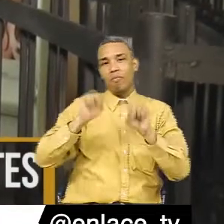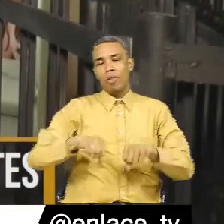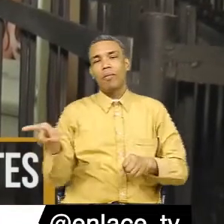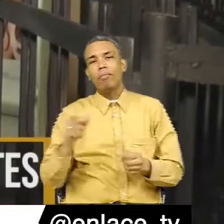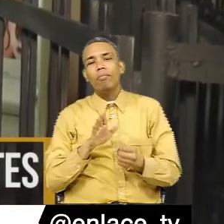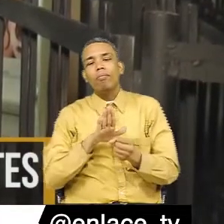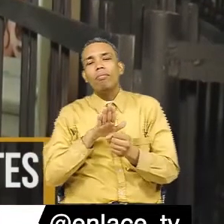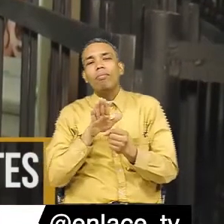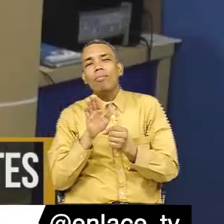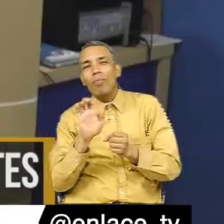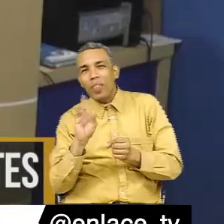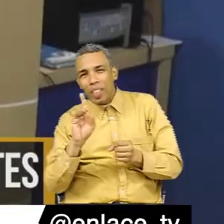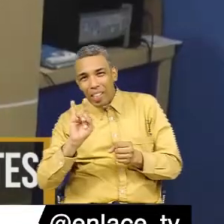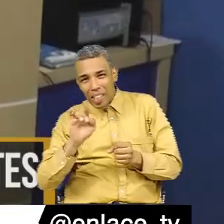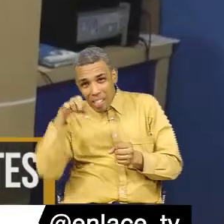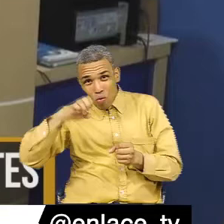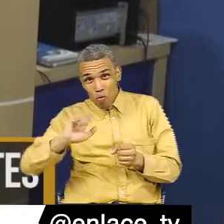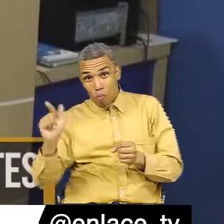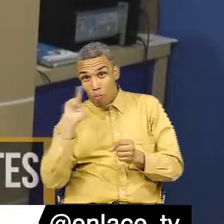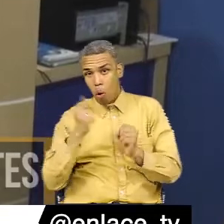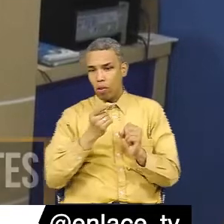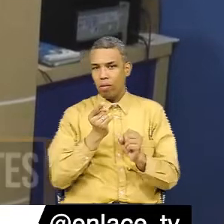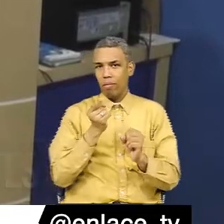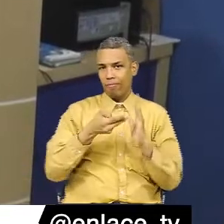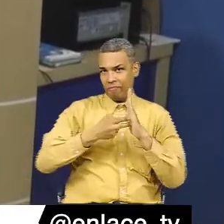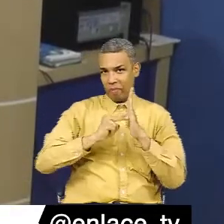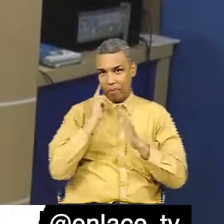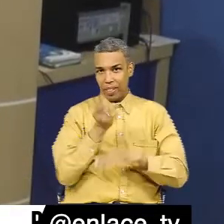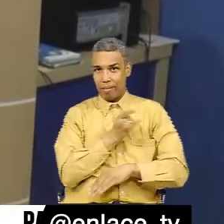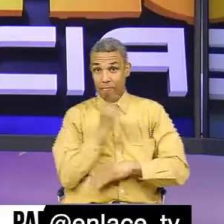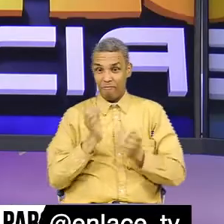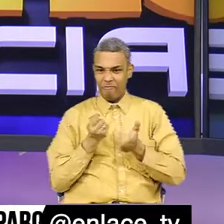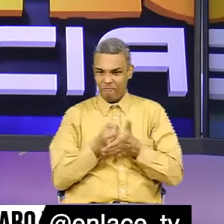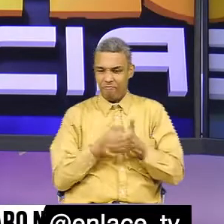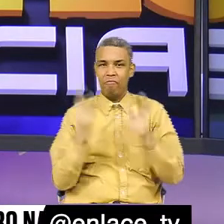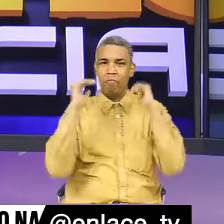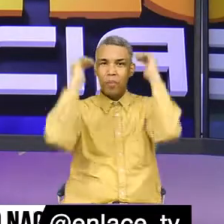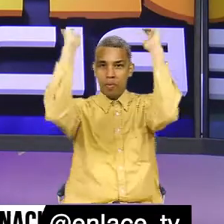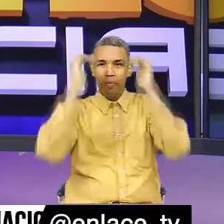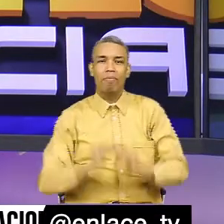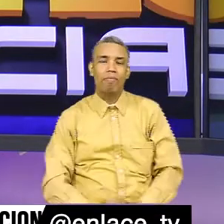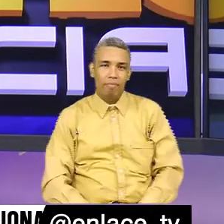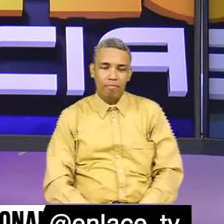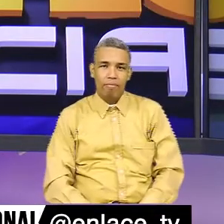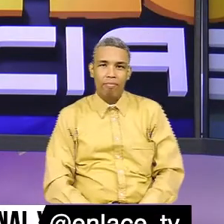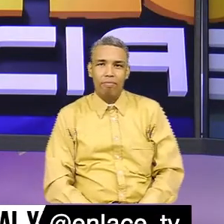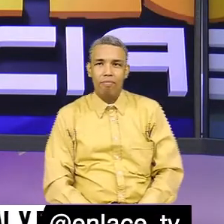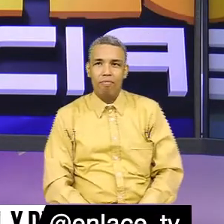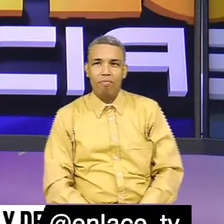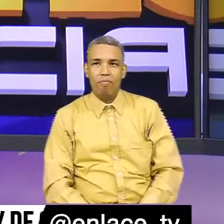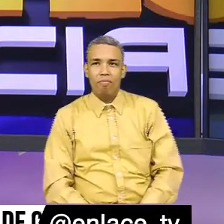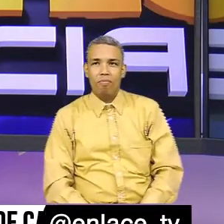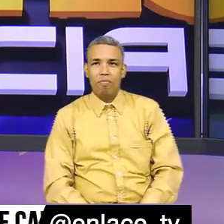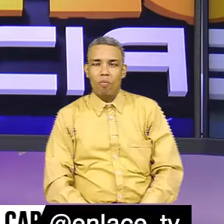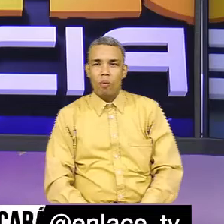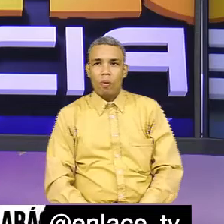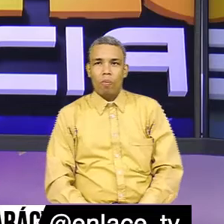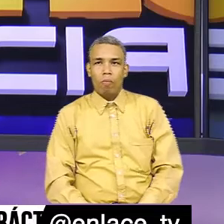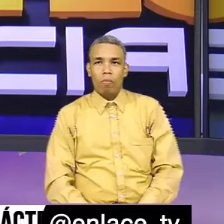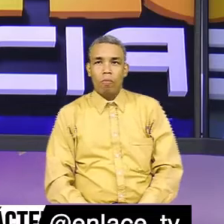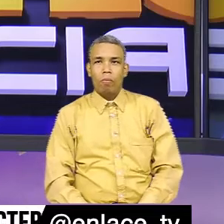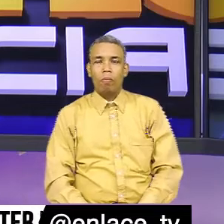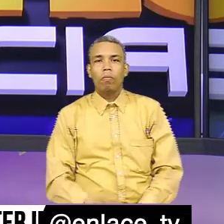es sinónimo de formación superior en Barranca Bermeja y el Magdalena Medio. Y la librería Leer y Algo Más entrega sus libros recomendados